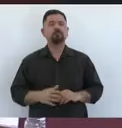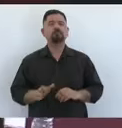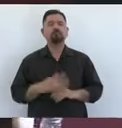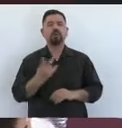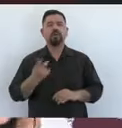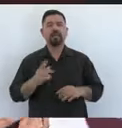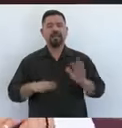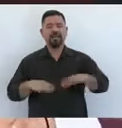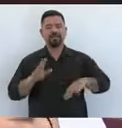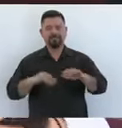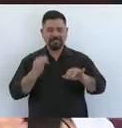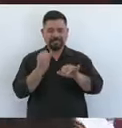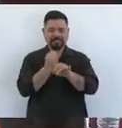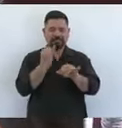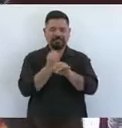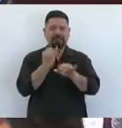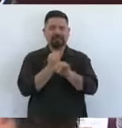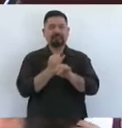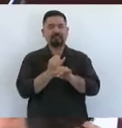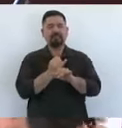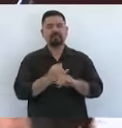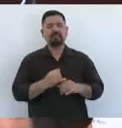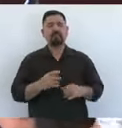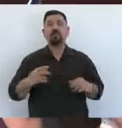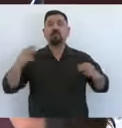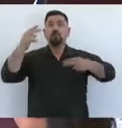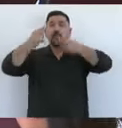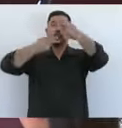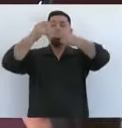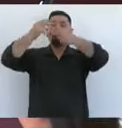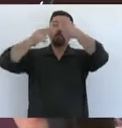internet que cuando se nubla,